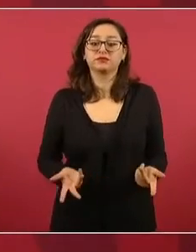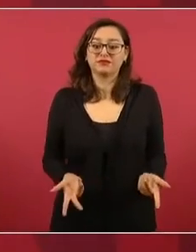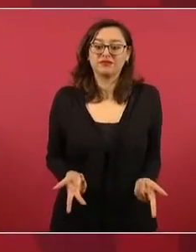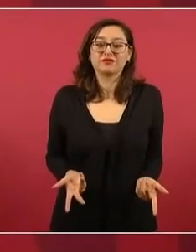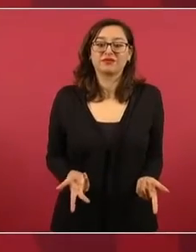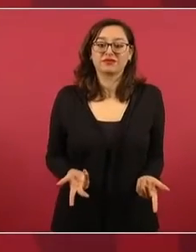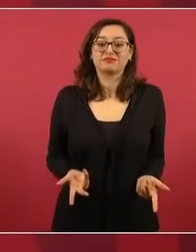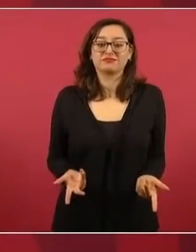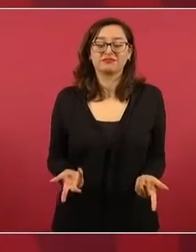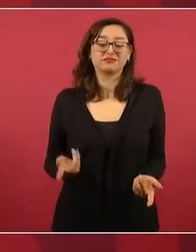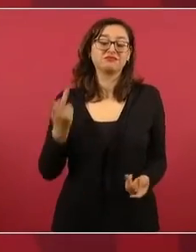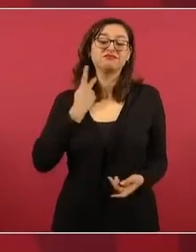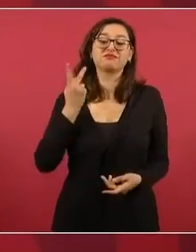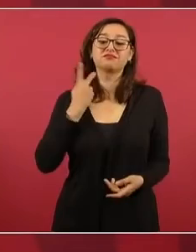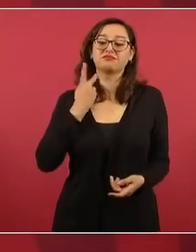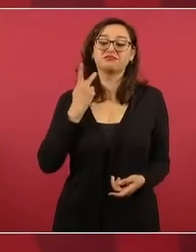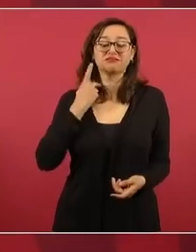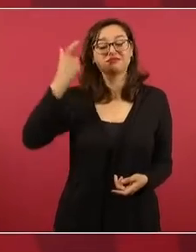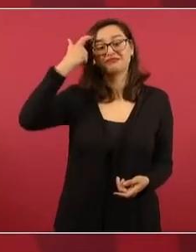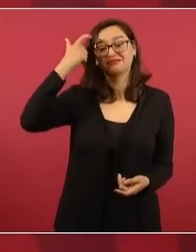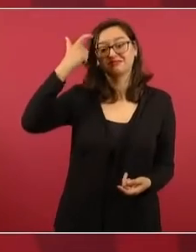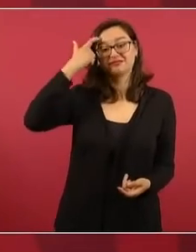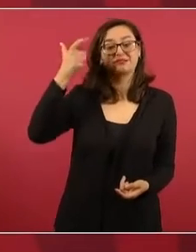con esa política,